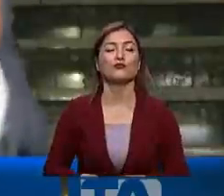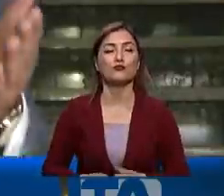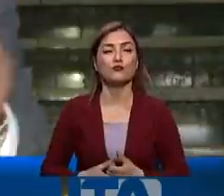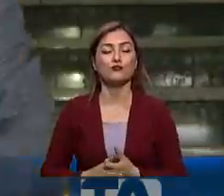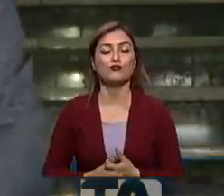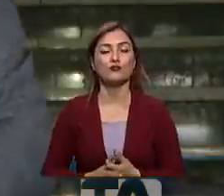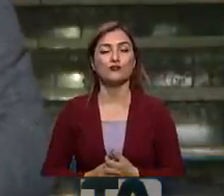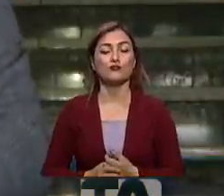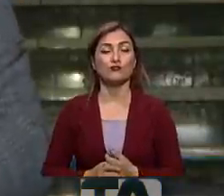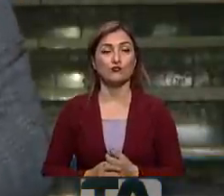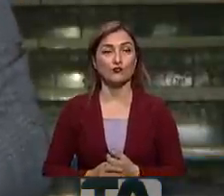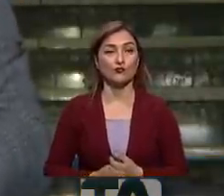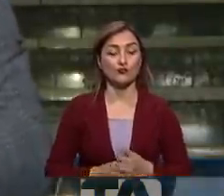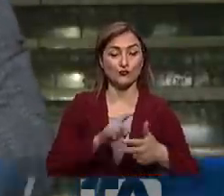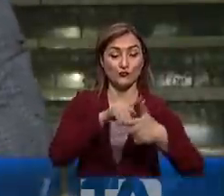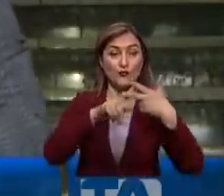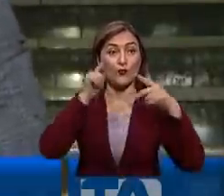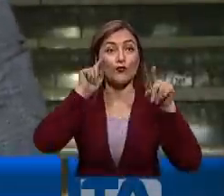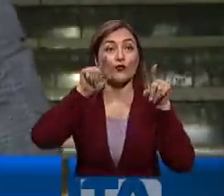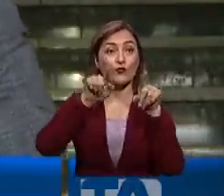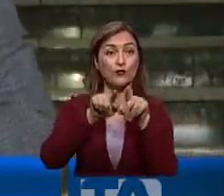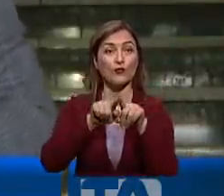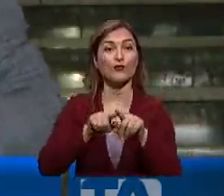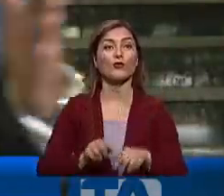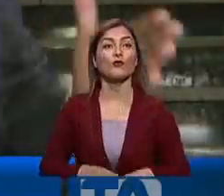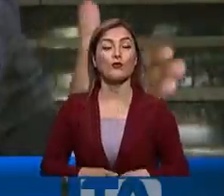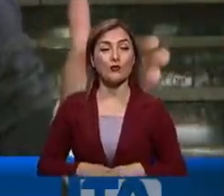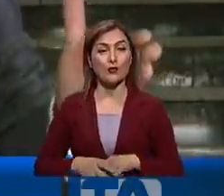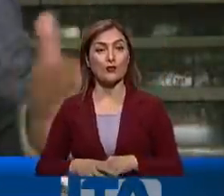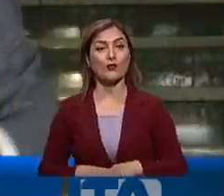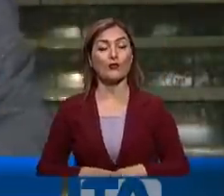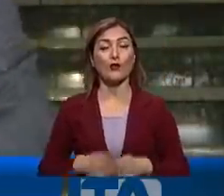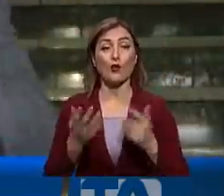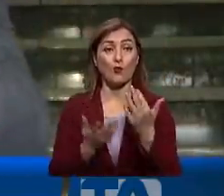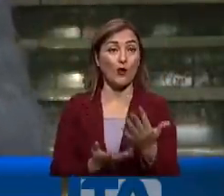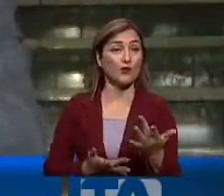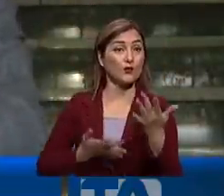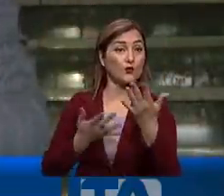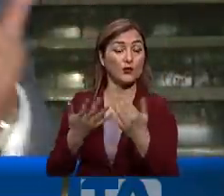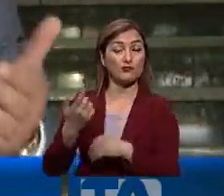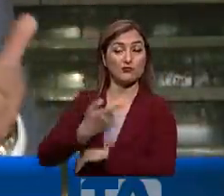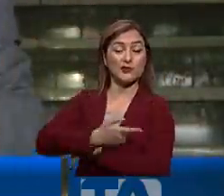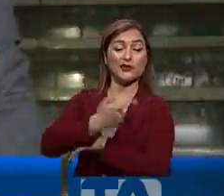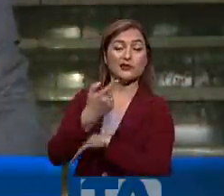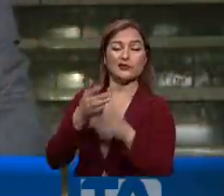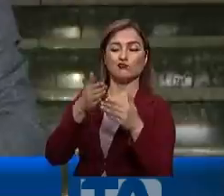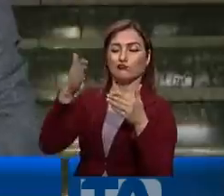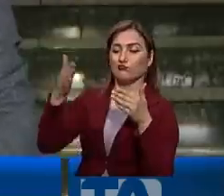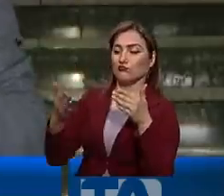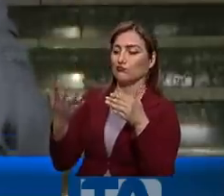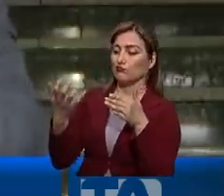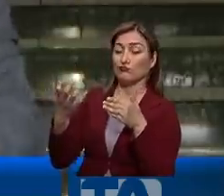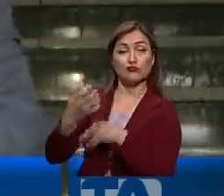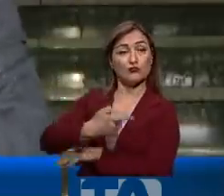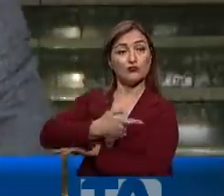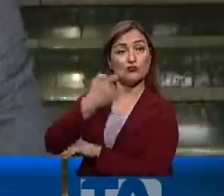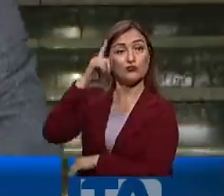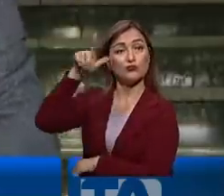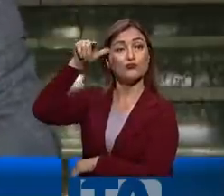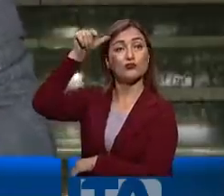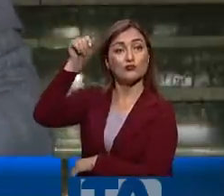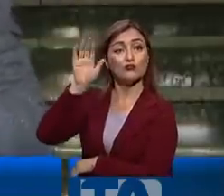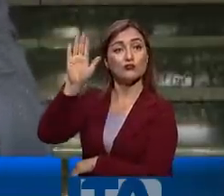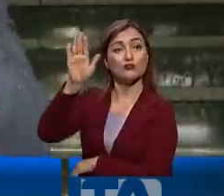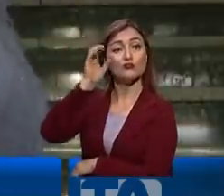Y tras estas coincidencias se han marcado un compás de espera de al menos 15 días para que el gobierno dé su punto de